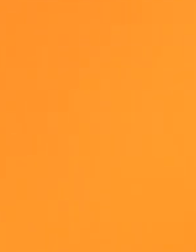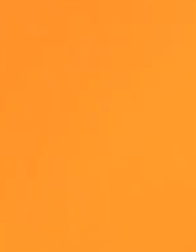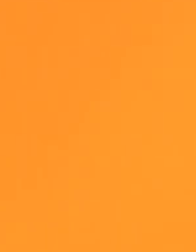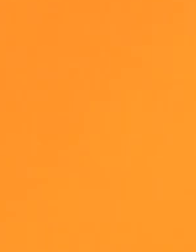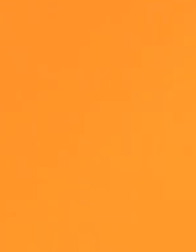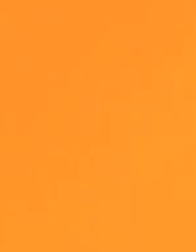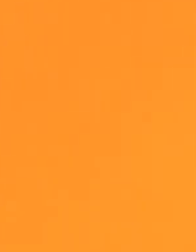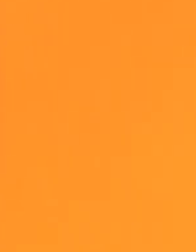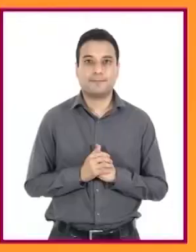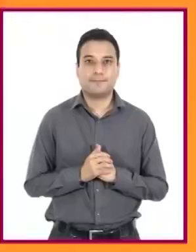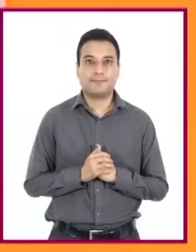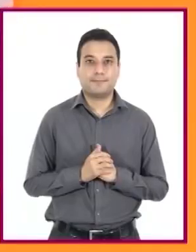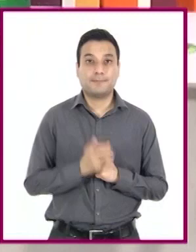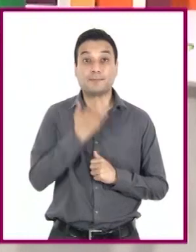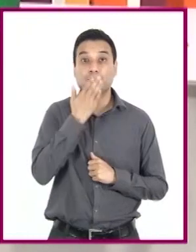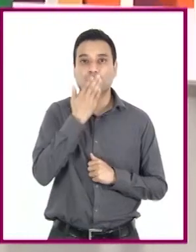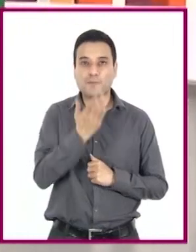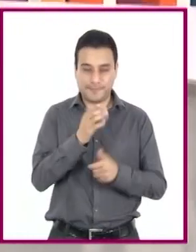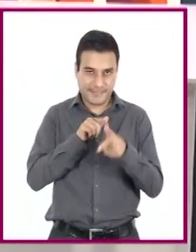Bien, maestra, continuemos.